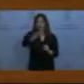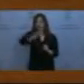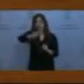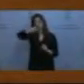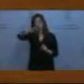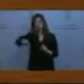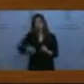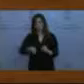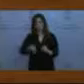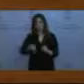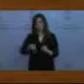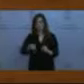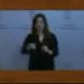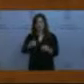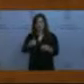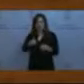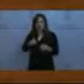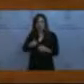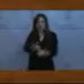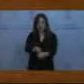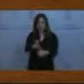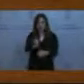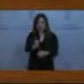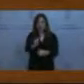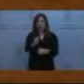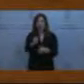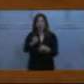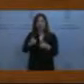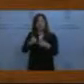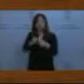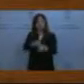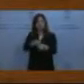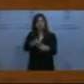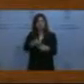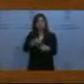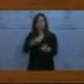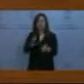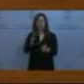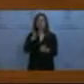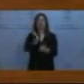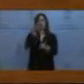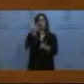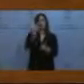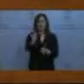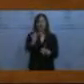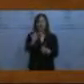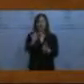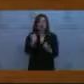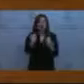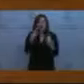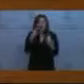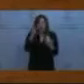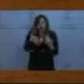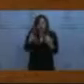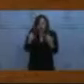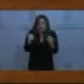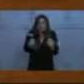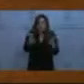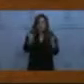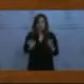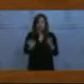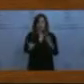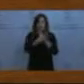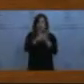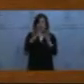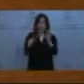que habían tenido persecución. Por supuesto que esa persecución es condenable. Pero es que eso ya está reconocido. Y está reconocido en la misma ley